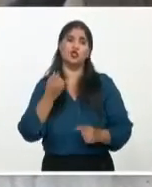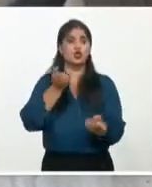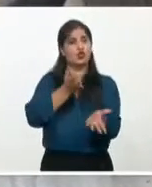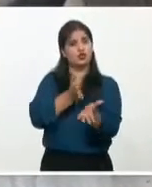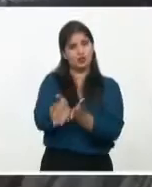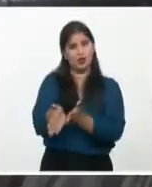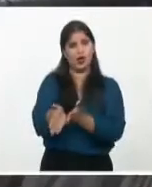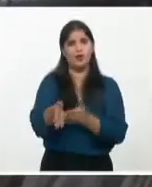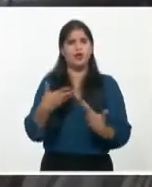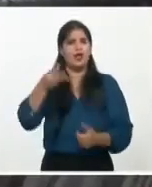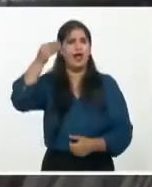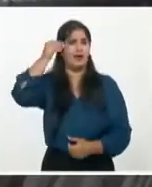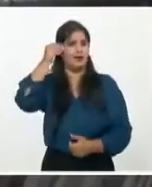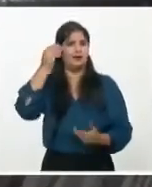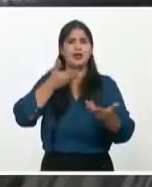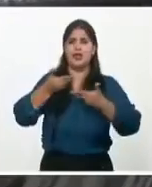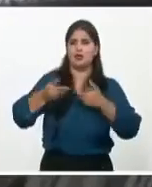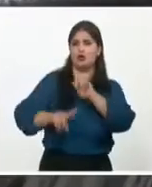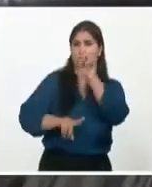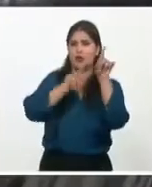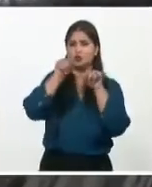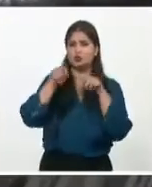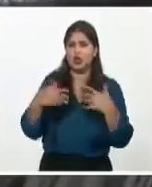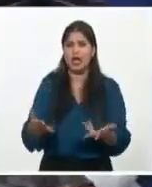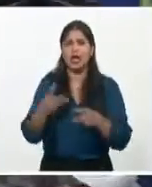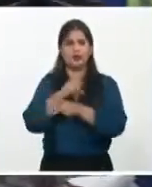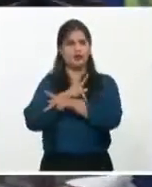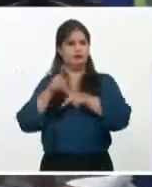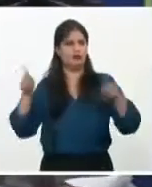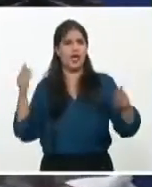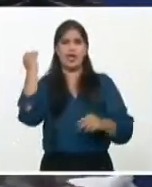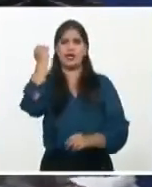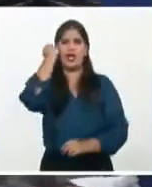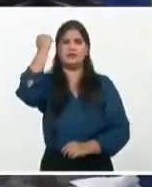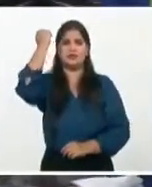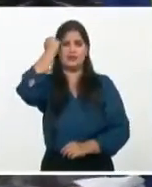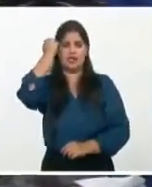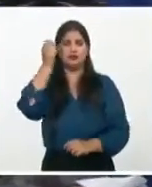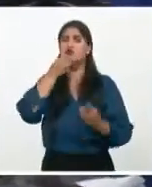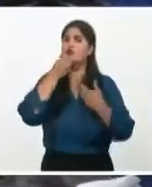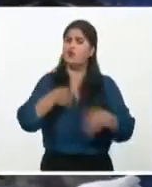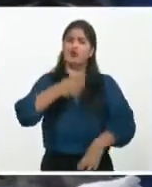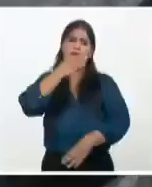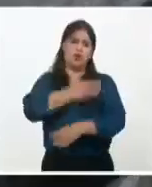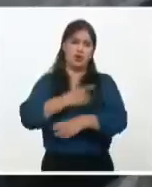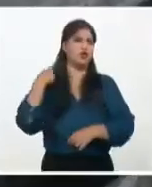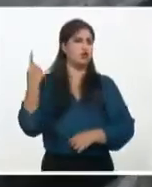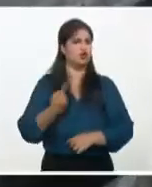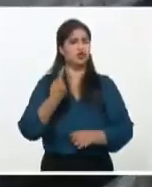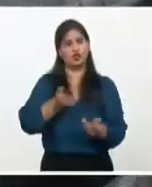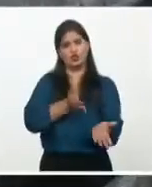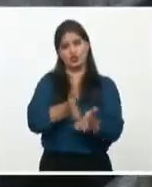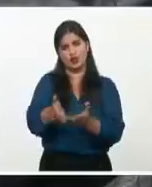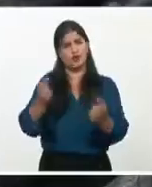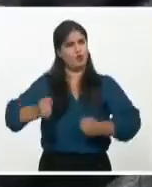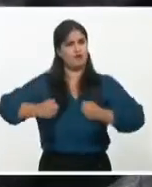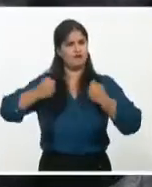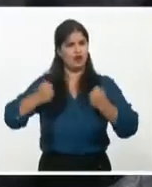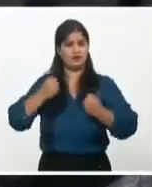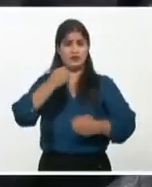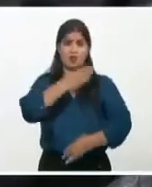vecino, intentando limitar la capacidad de nuestro pueblo de resistir y aún de crecer y desarrollarnos. La buena noticia es que el bloqueo, que no